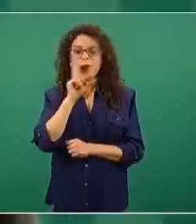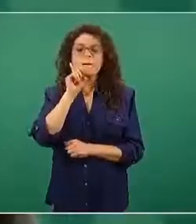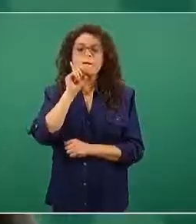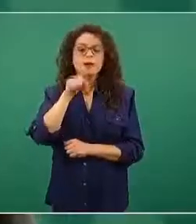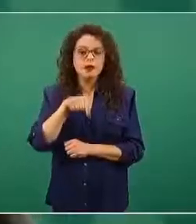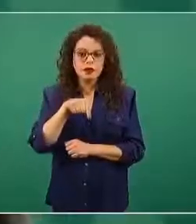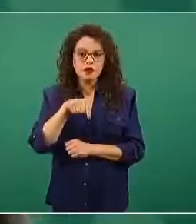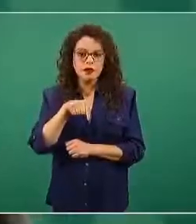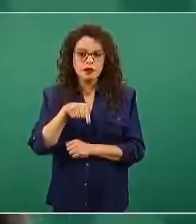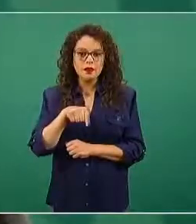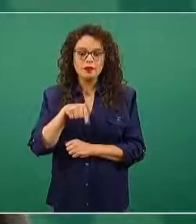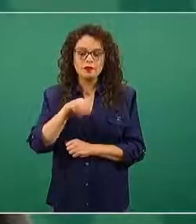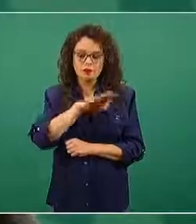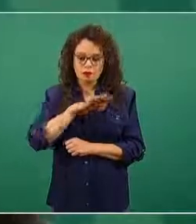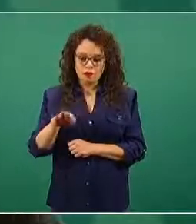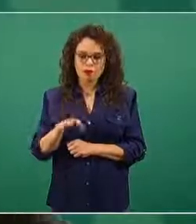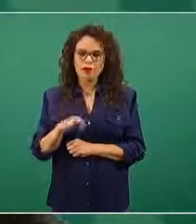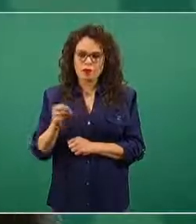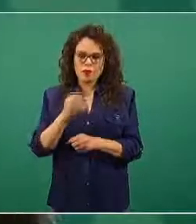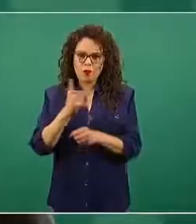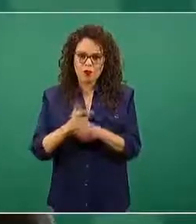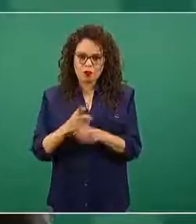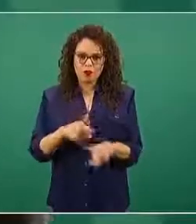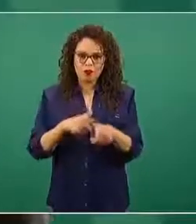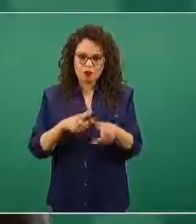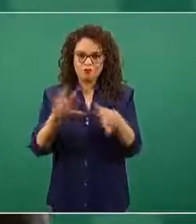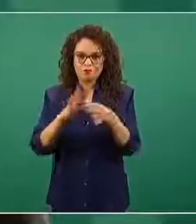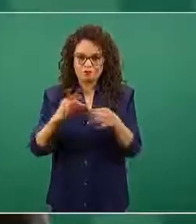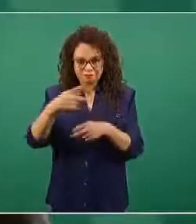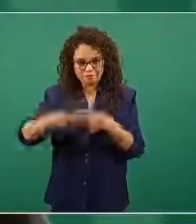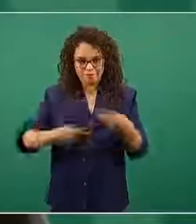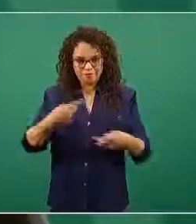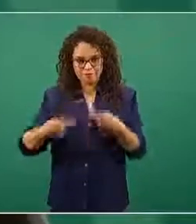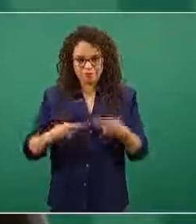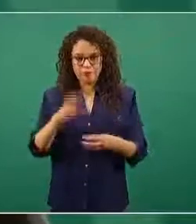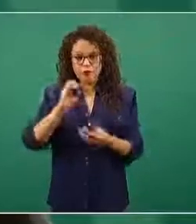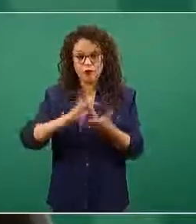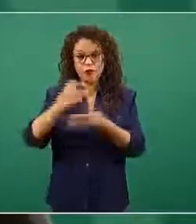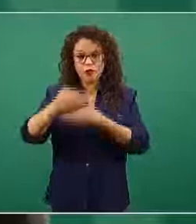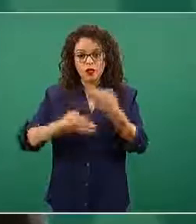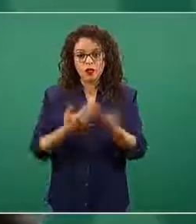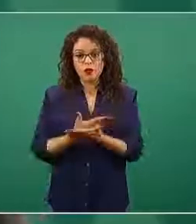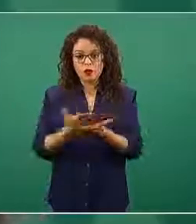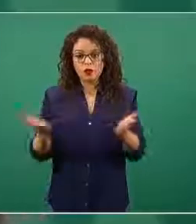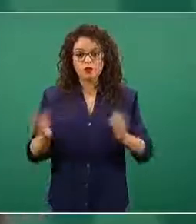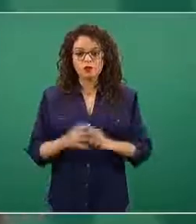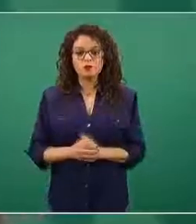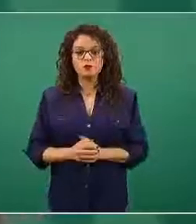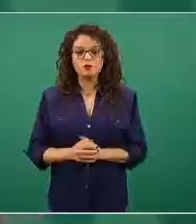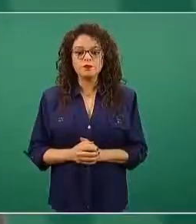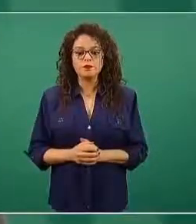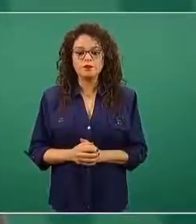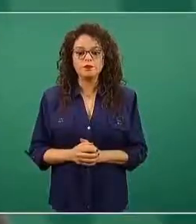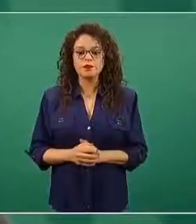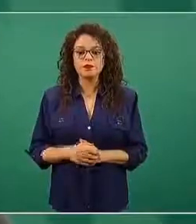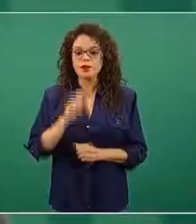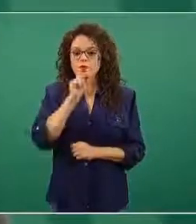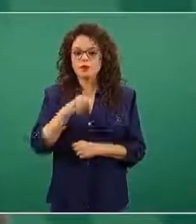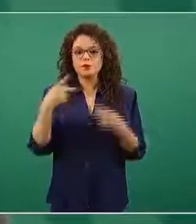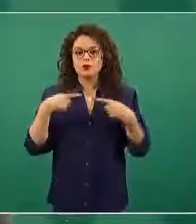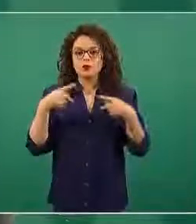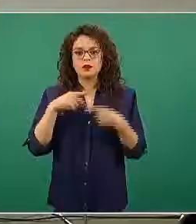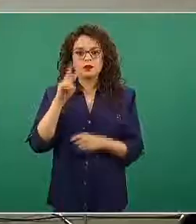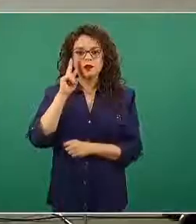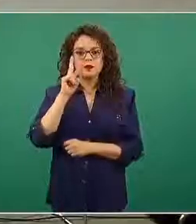de seguro habrá oportunidad para poder seguir con las preguntas. Les agradecemos a todos, así como a las personas que nos